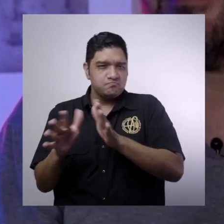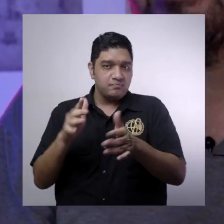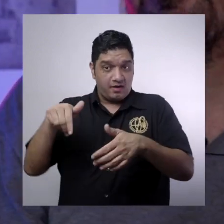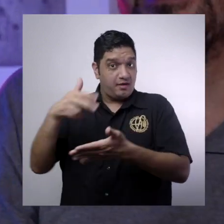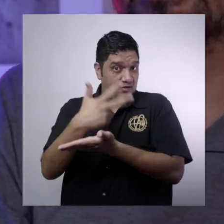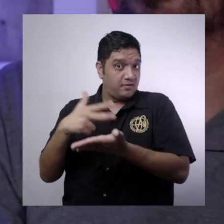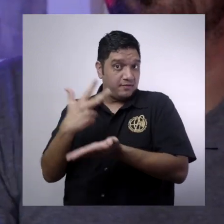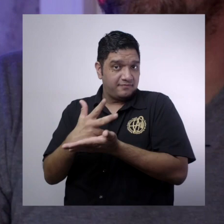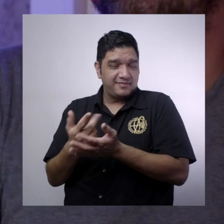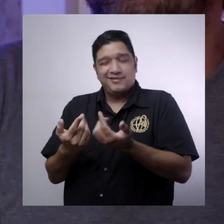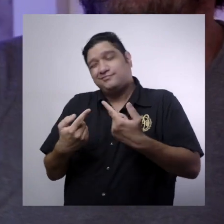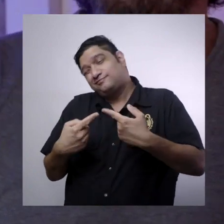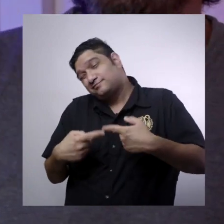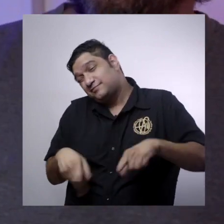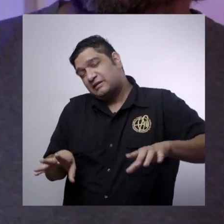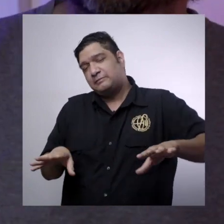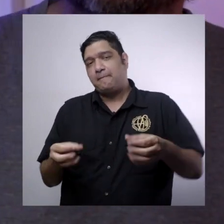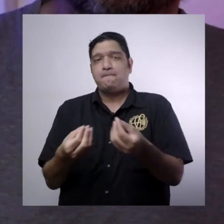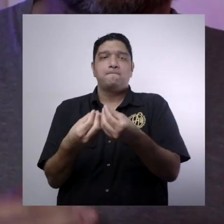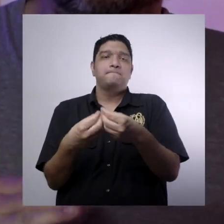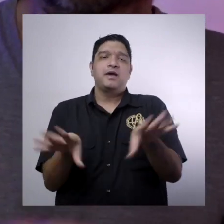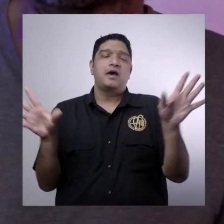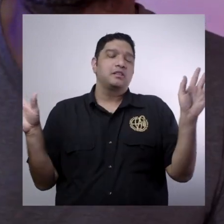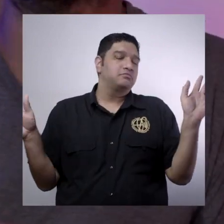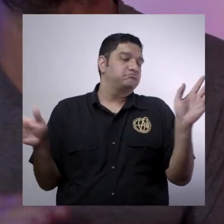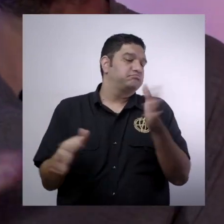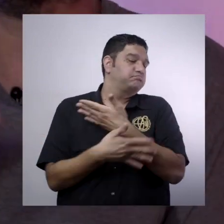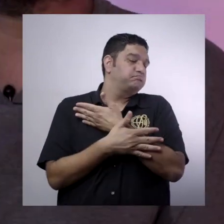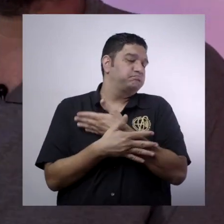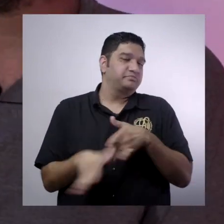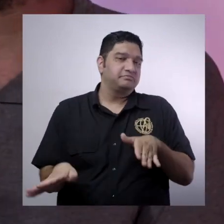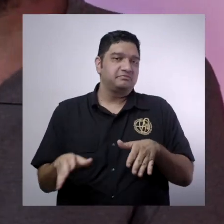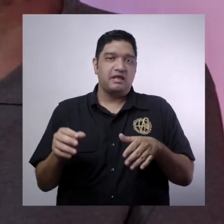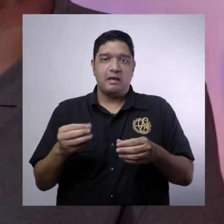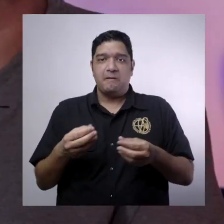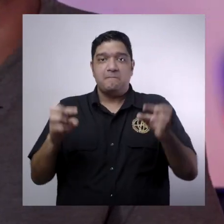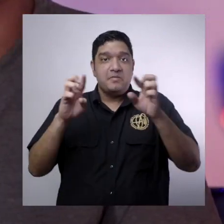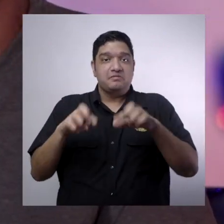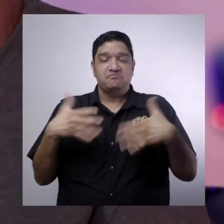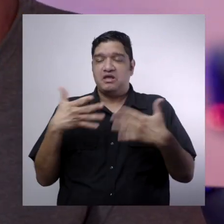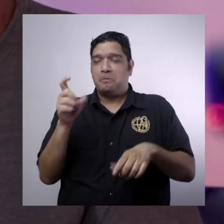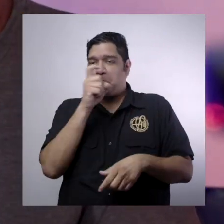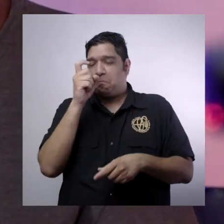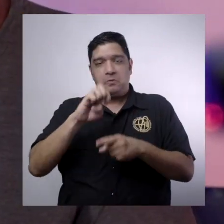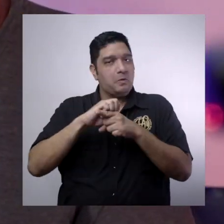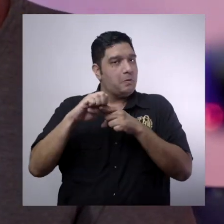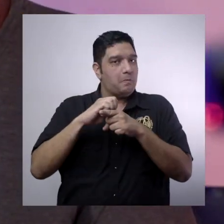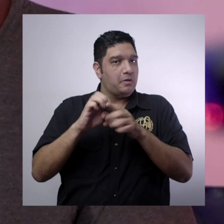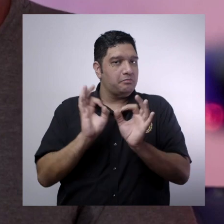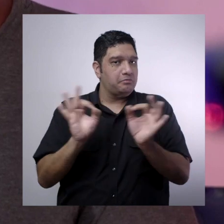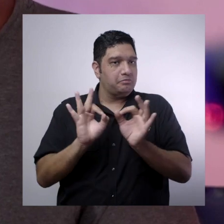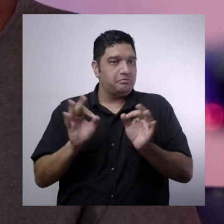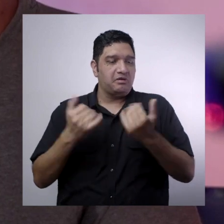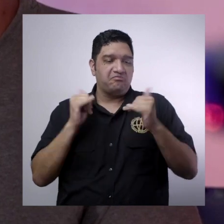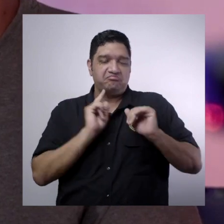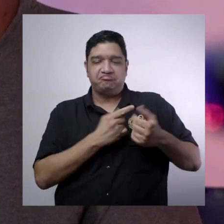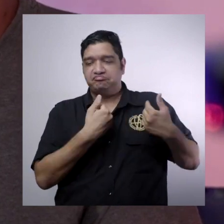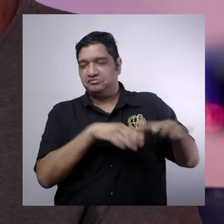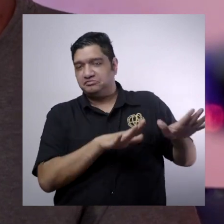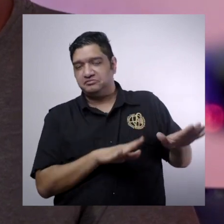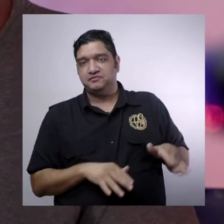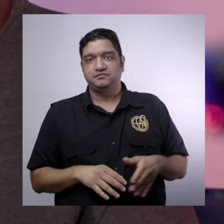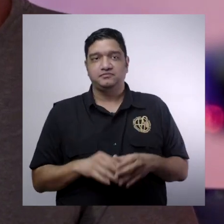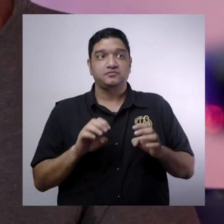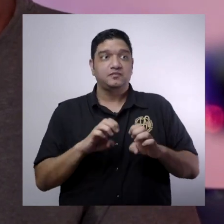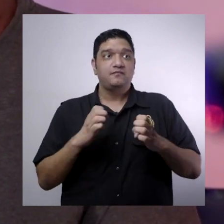pero que se perdió totalmente después de ese tiempo. La integración